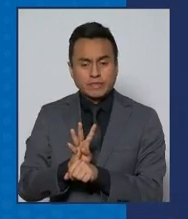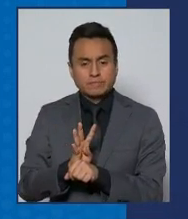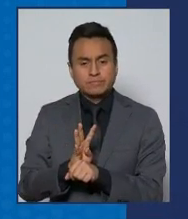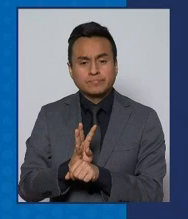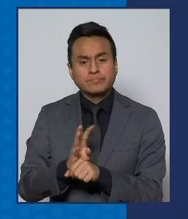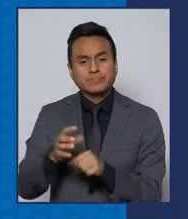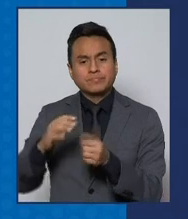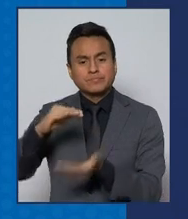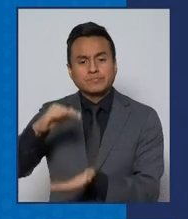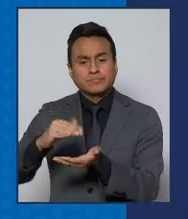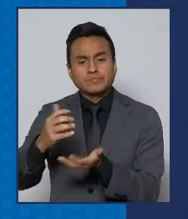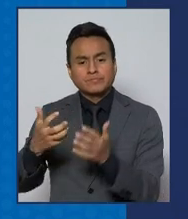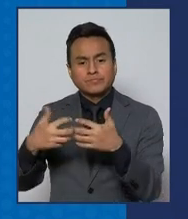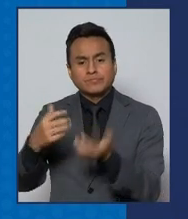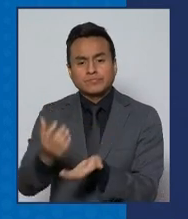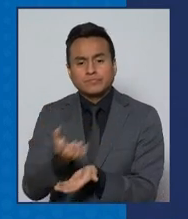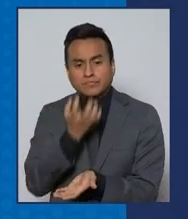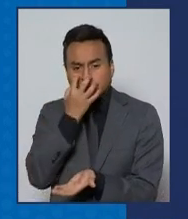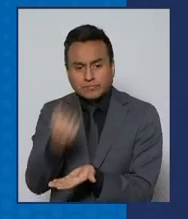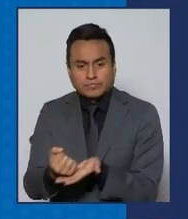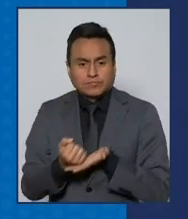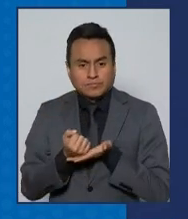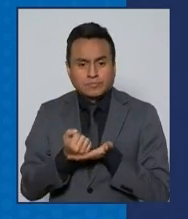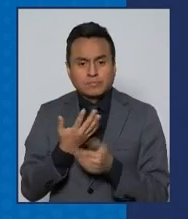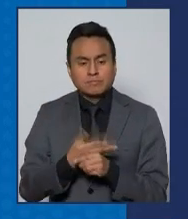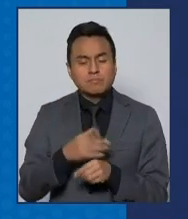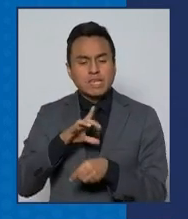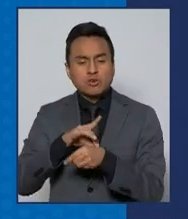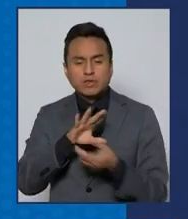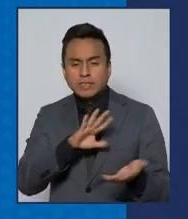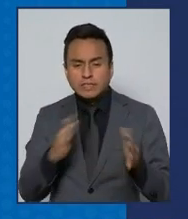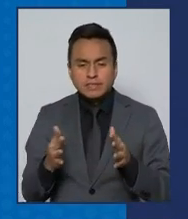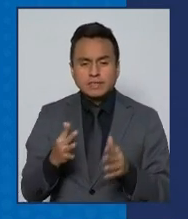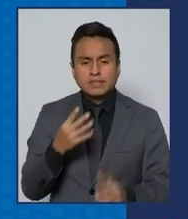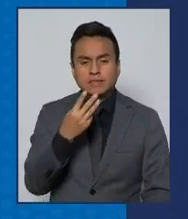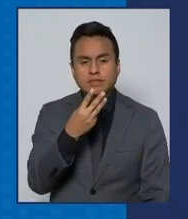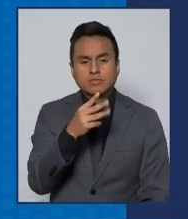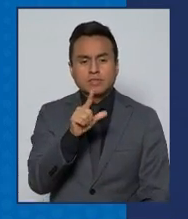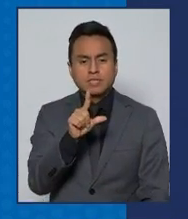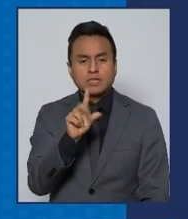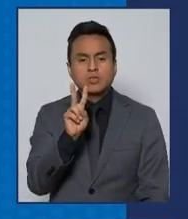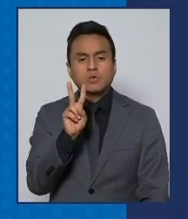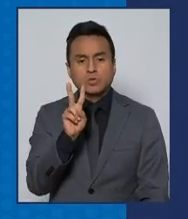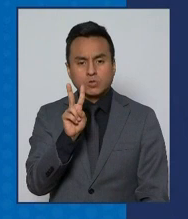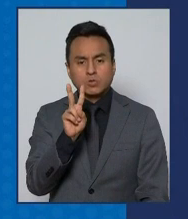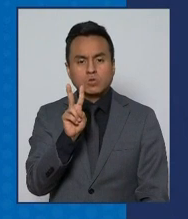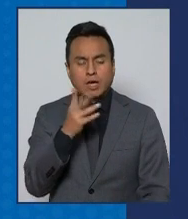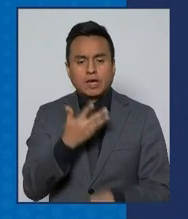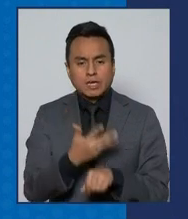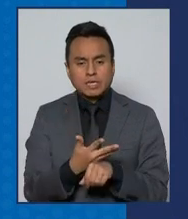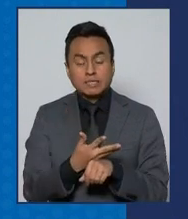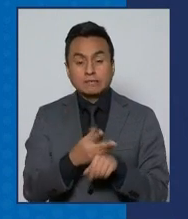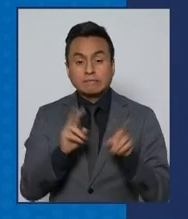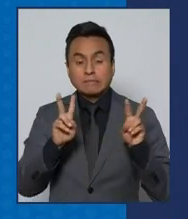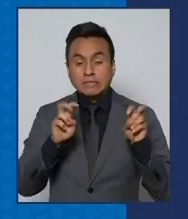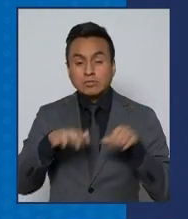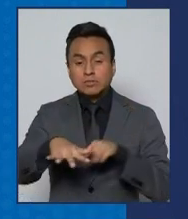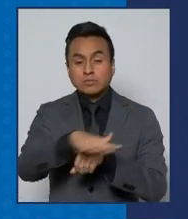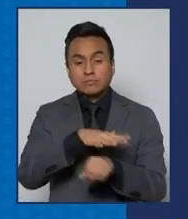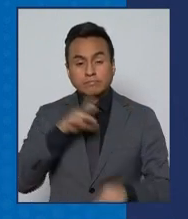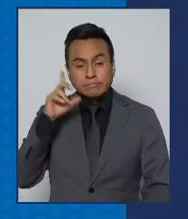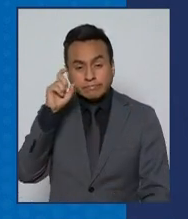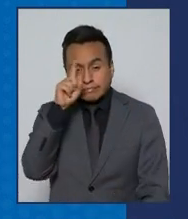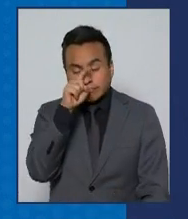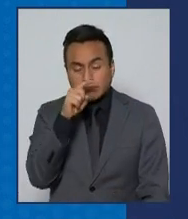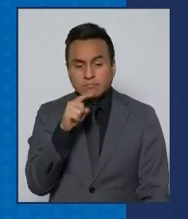ventilación mecánica, los médicos tratantes estiman que hay 372 en una condición crítica